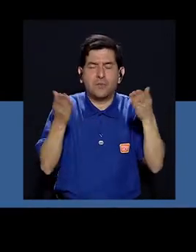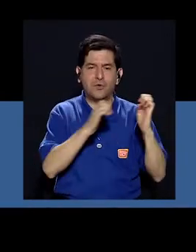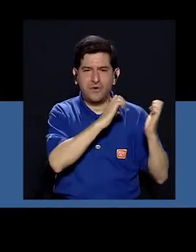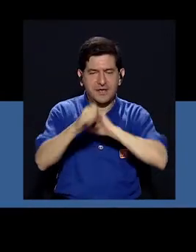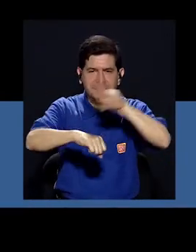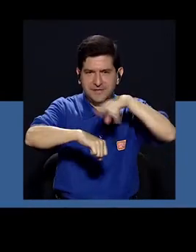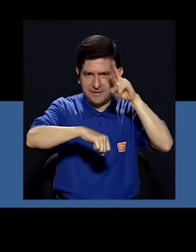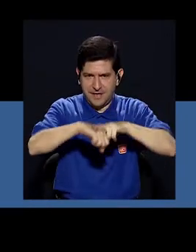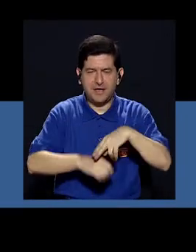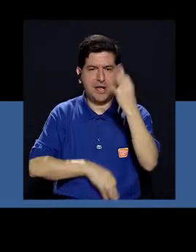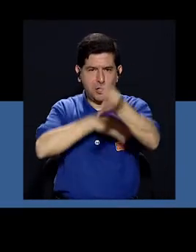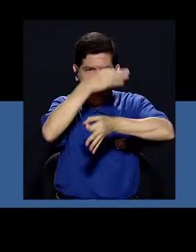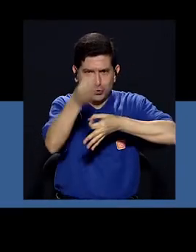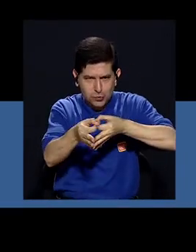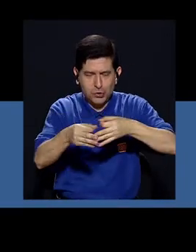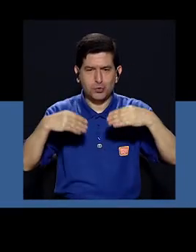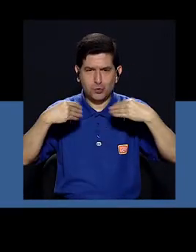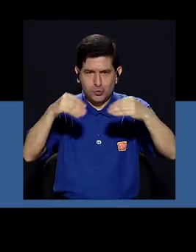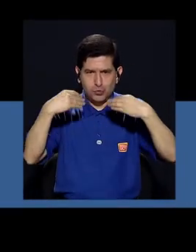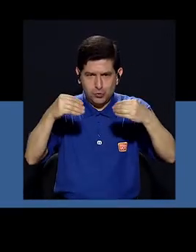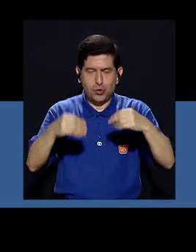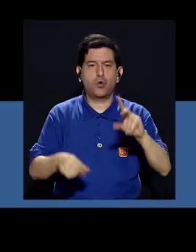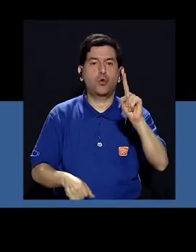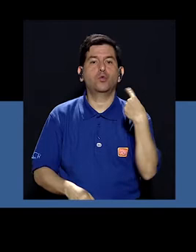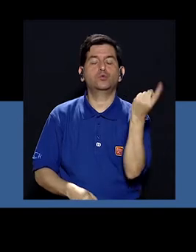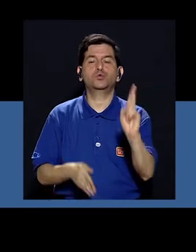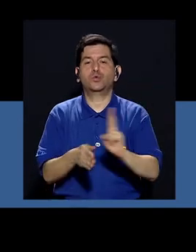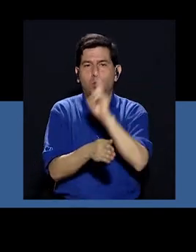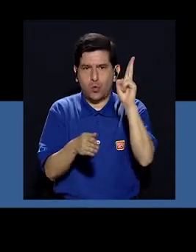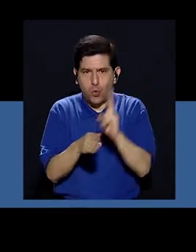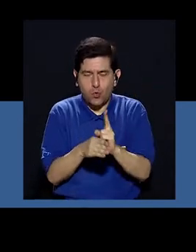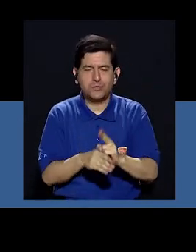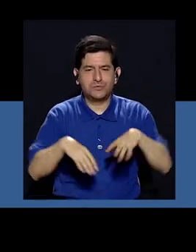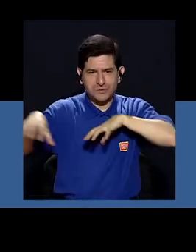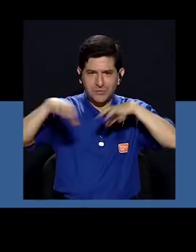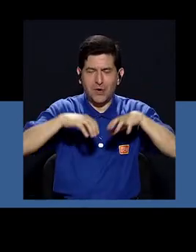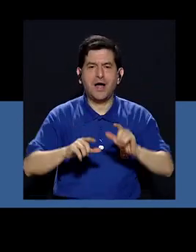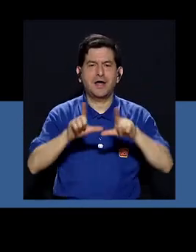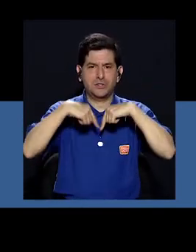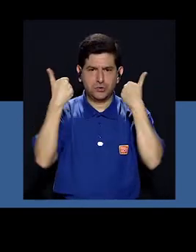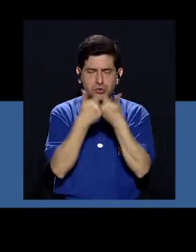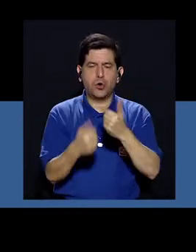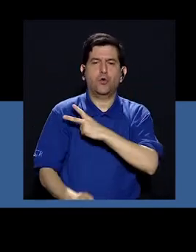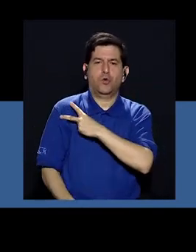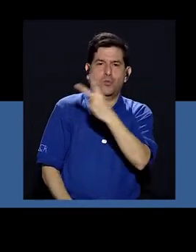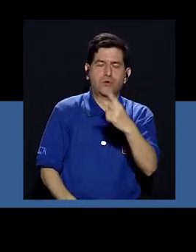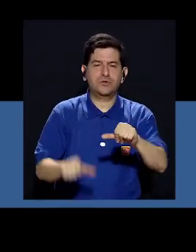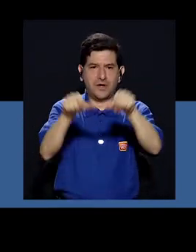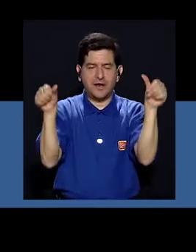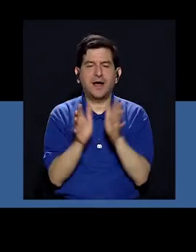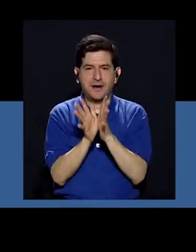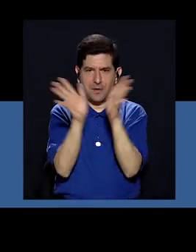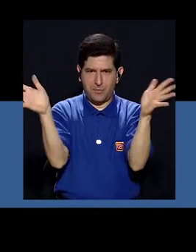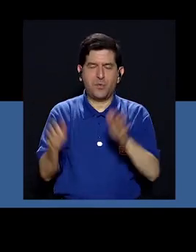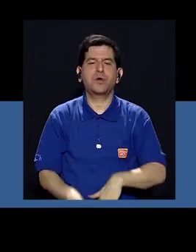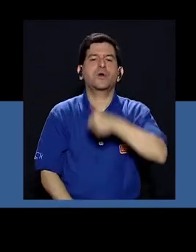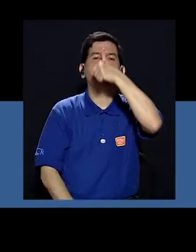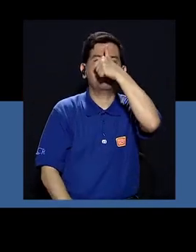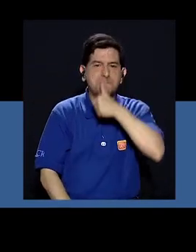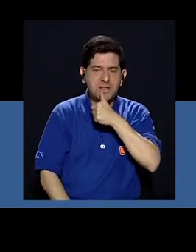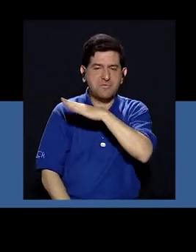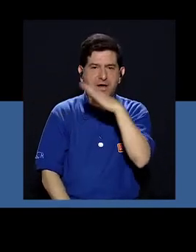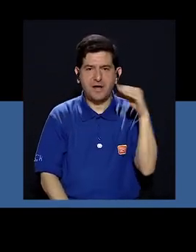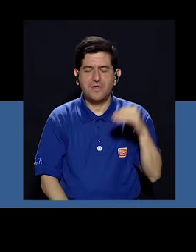La Estrategia Nacional para la Sustitución de Plásticos de un Solo Uso es la acción colectiva y voluntaria del sector público, el